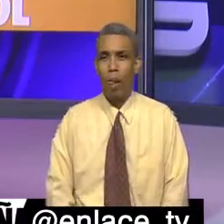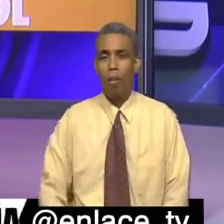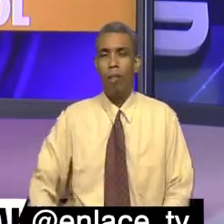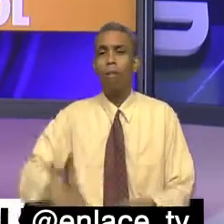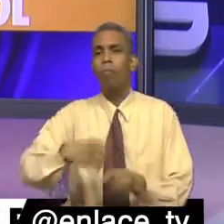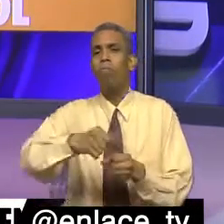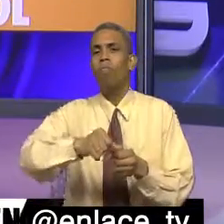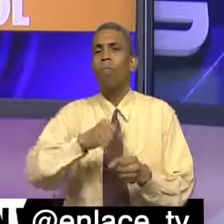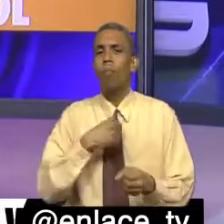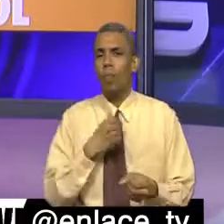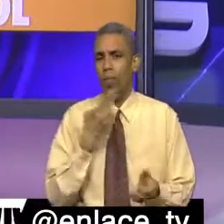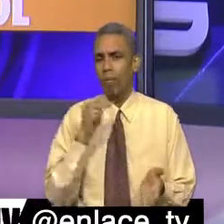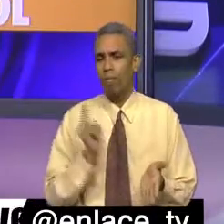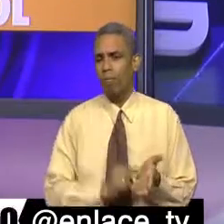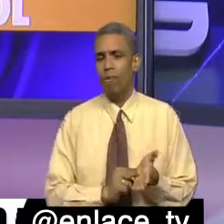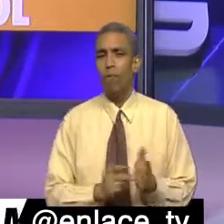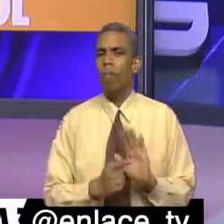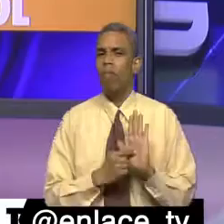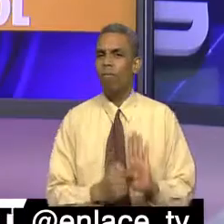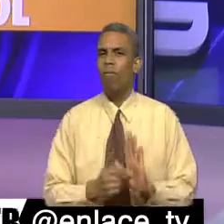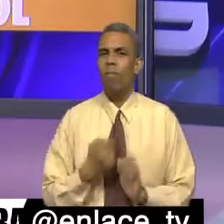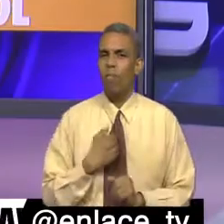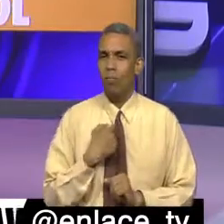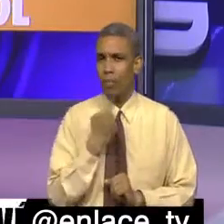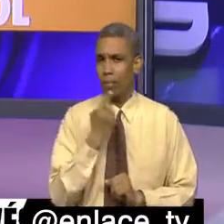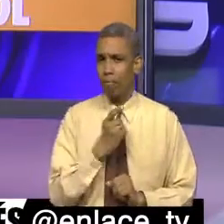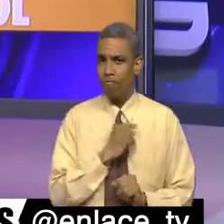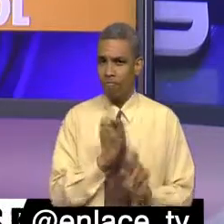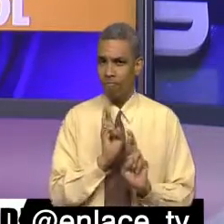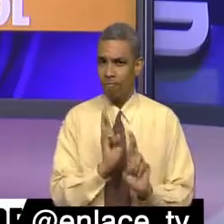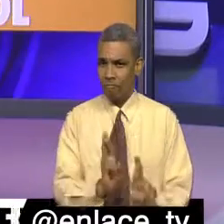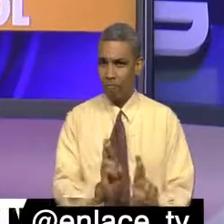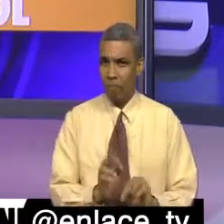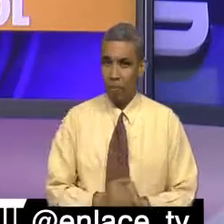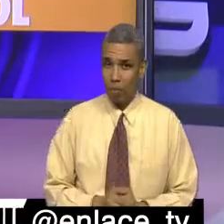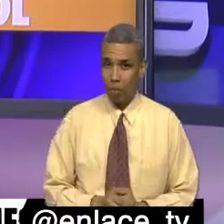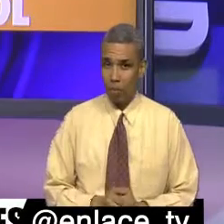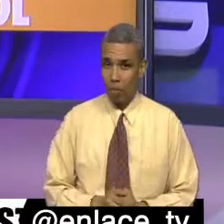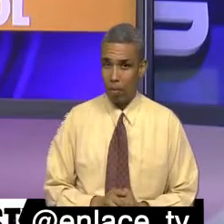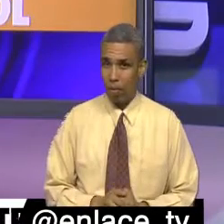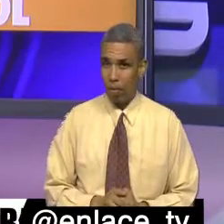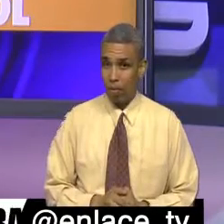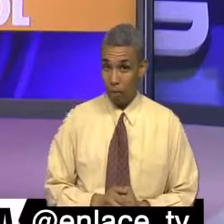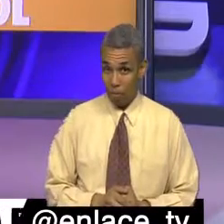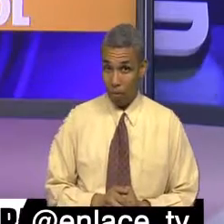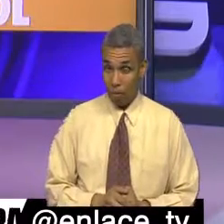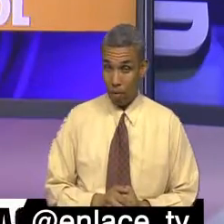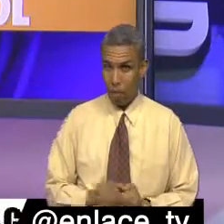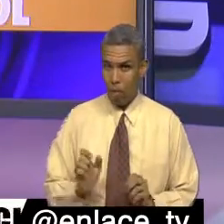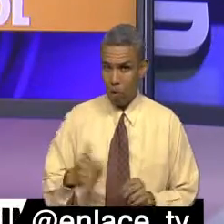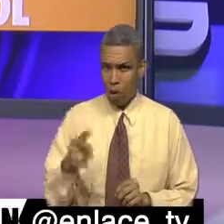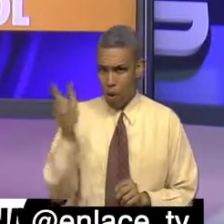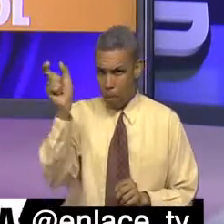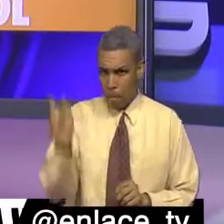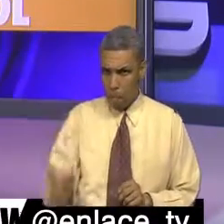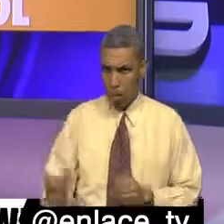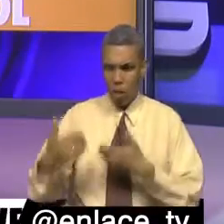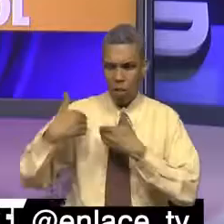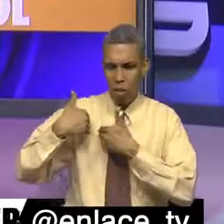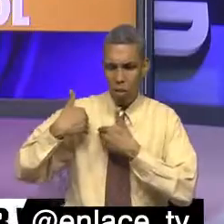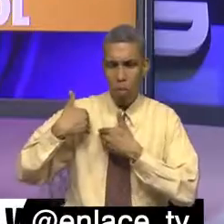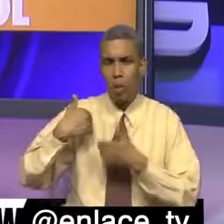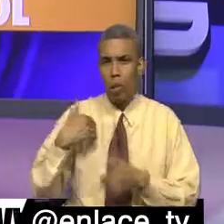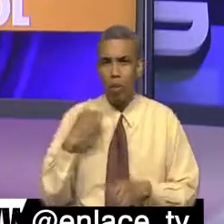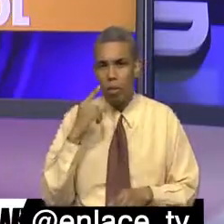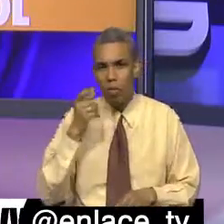corporación edilicia, la estatal petrolera le responde frente a la solicitud para asignación de un vocero para el comité cívico,